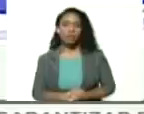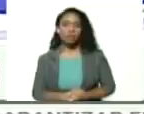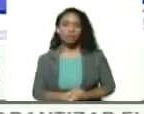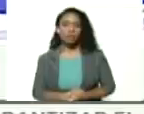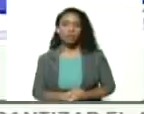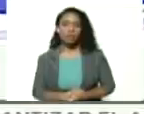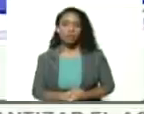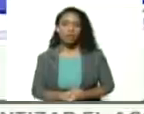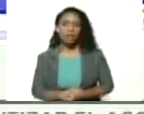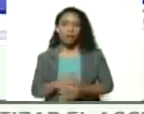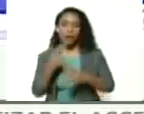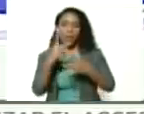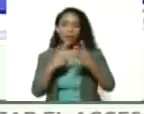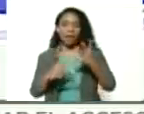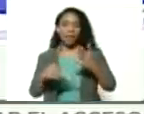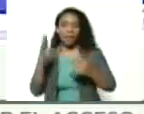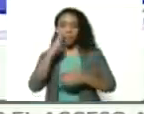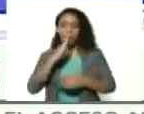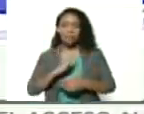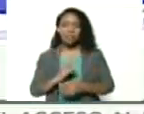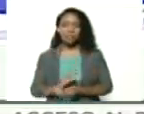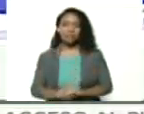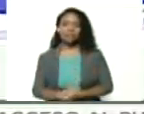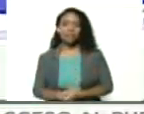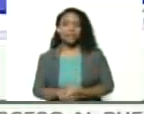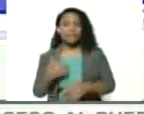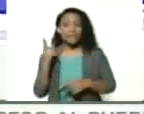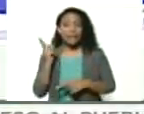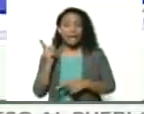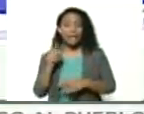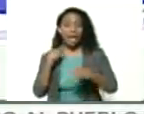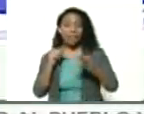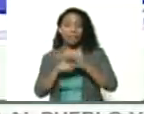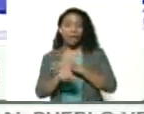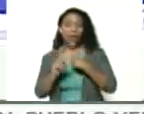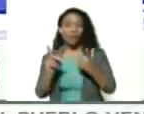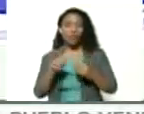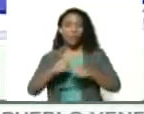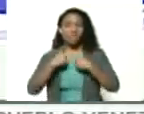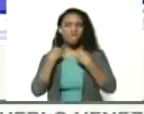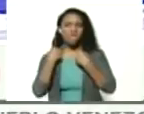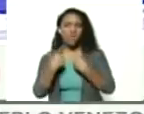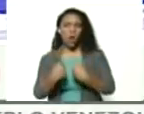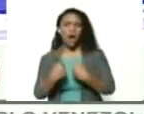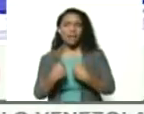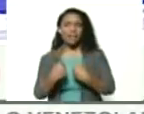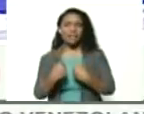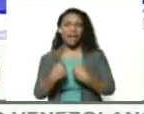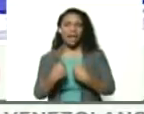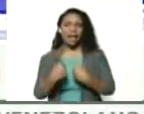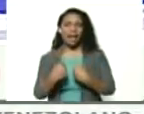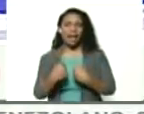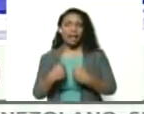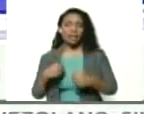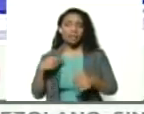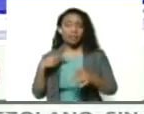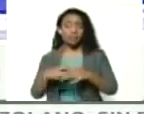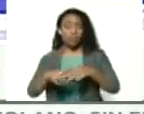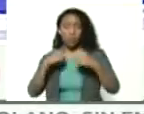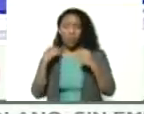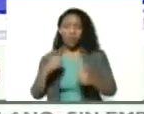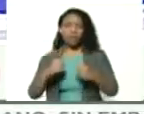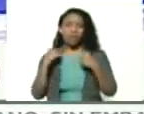la variante brasilera, que había entrado con una potencia y ha entrado con una potencia increíble,